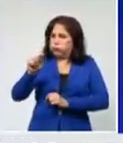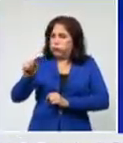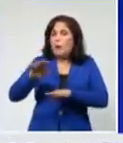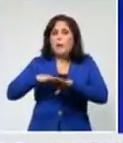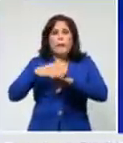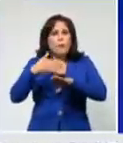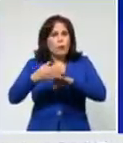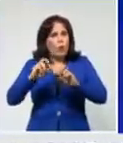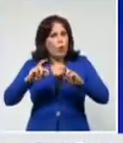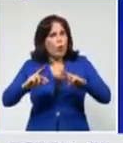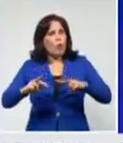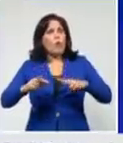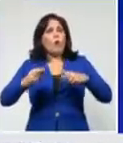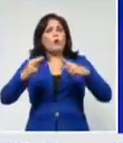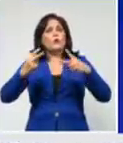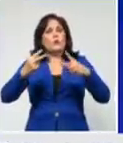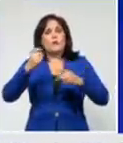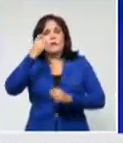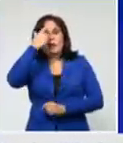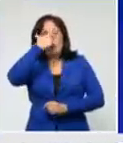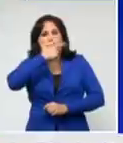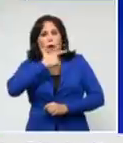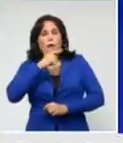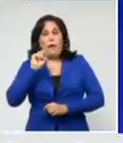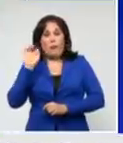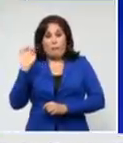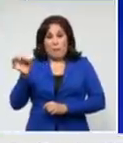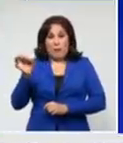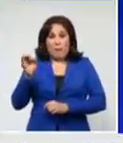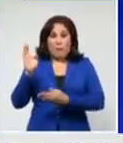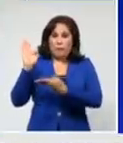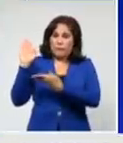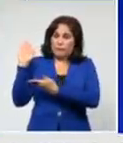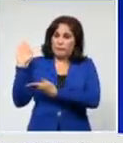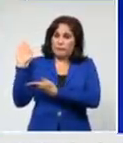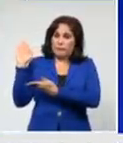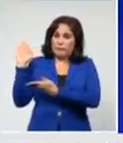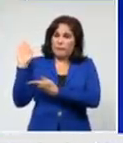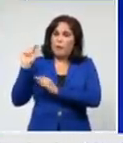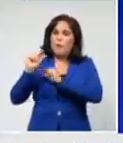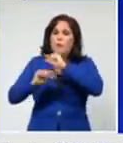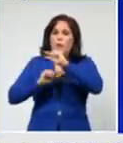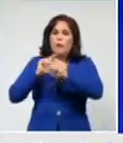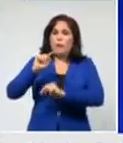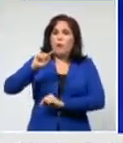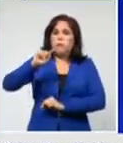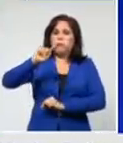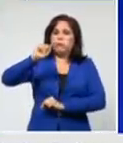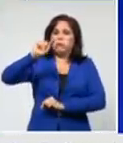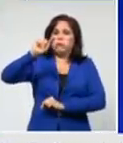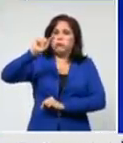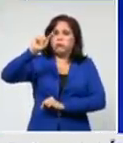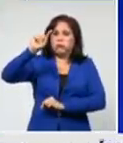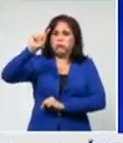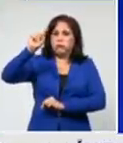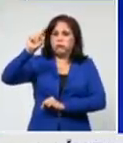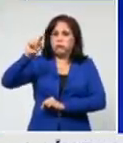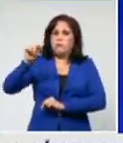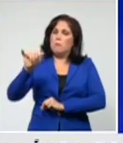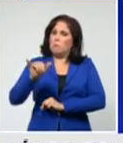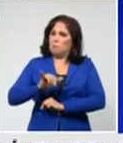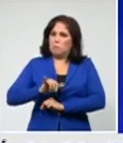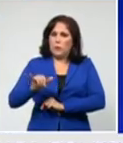pues está Ciego de Ávila, que ha tenido un incremento en los últimos días.